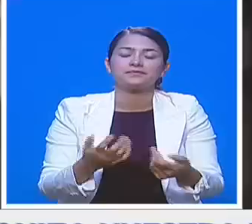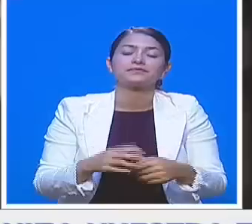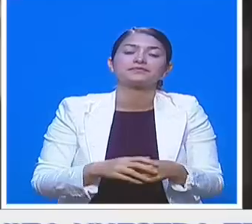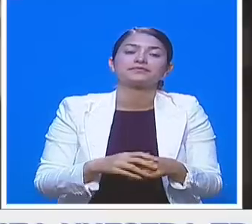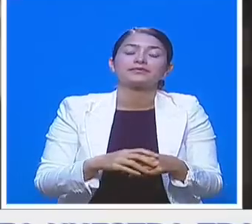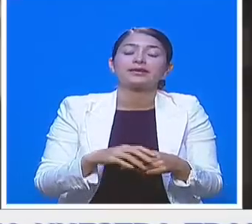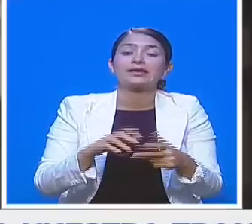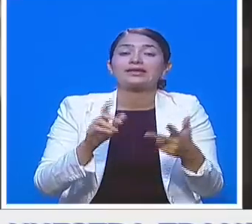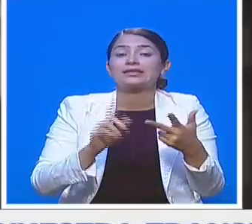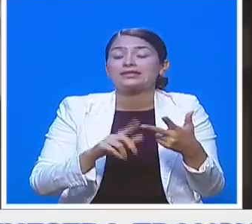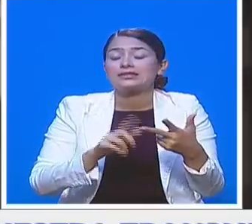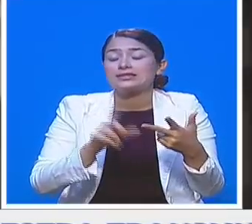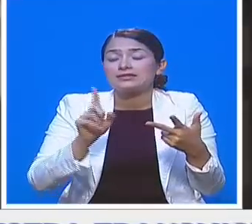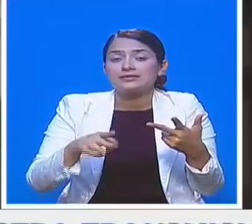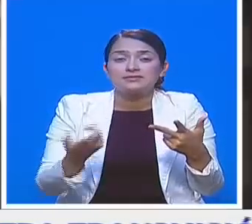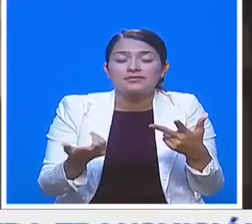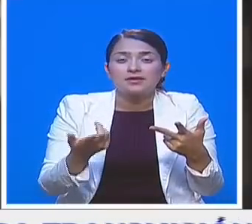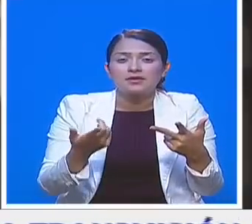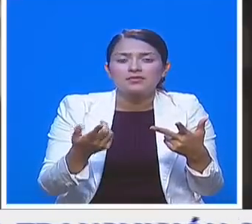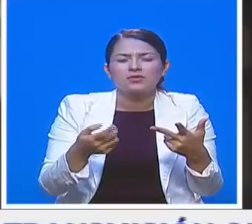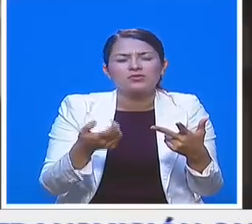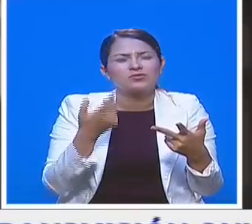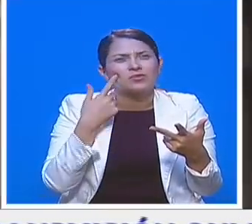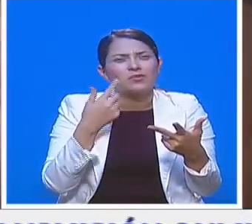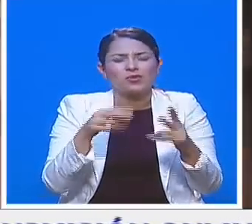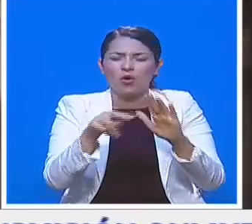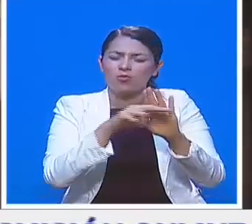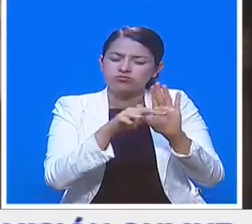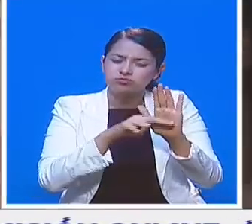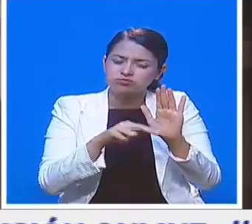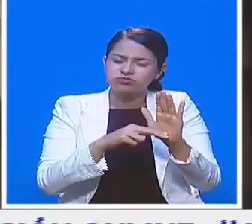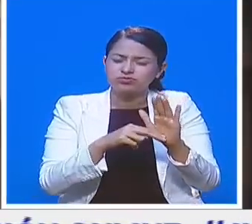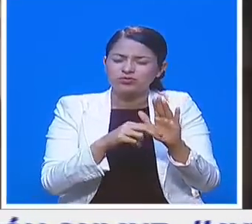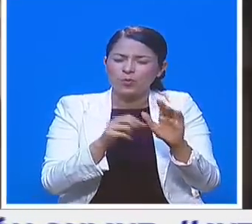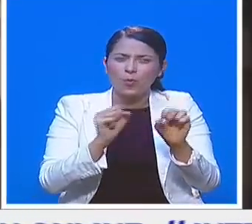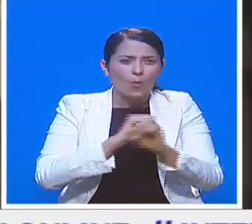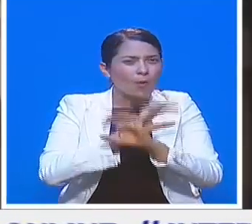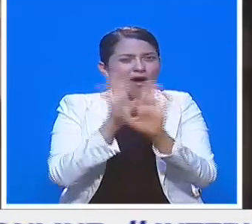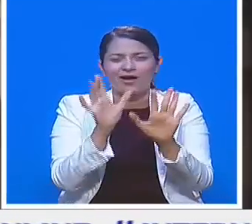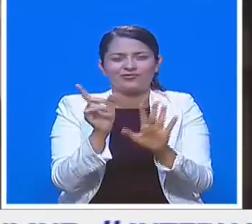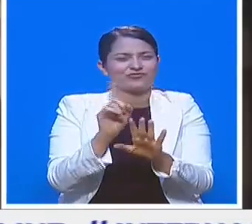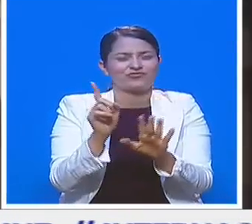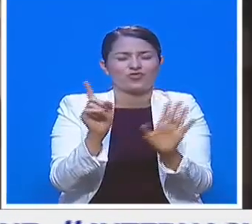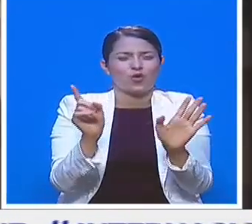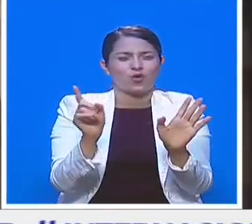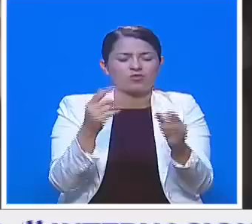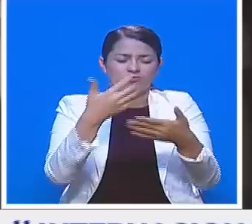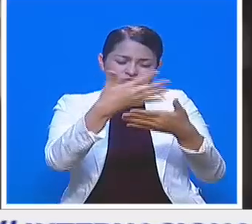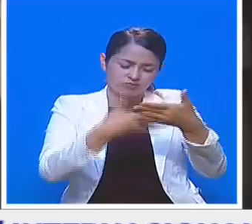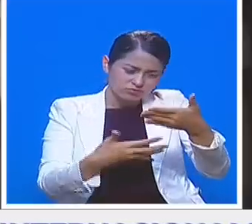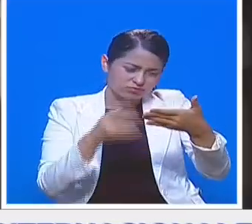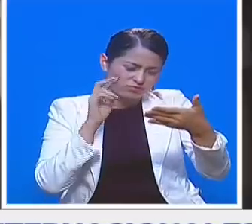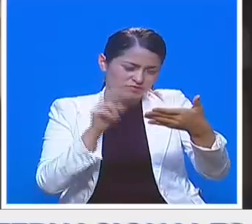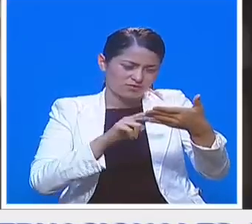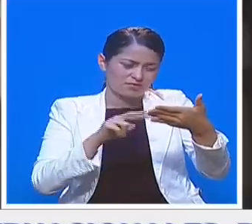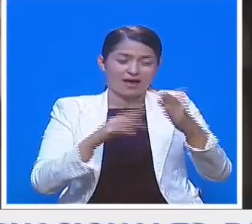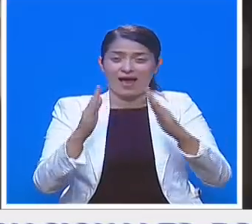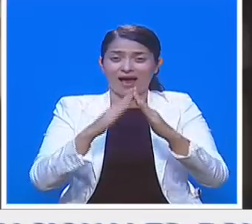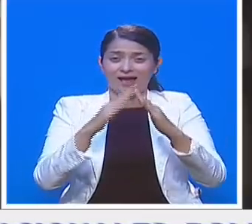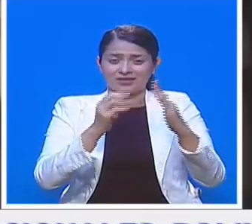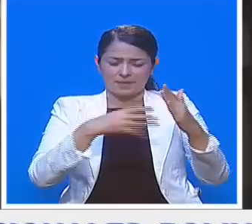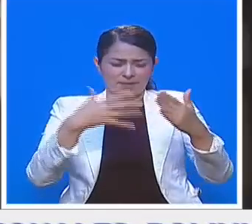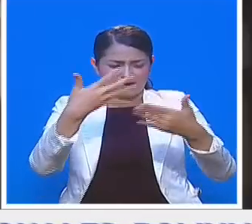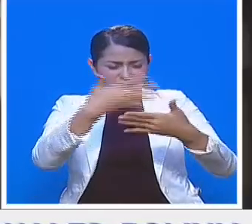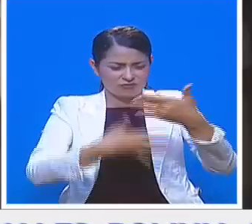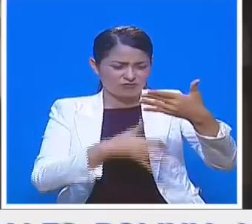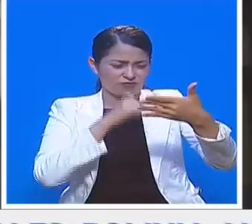una medida poco clara, porque cuando uno lee el texto en la página oficial de la Casa Blanca es un